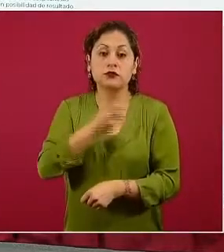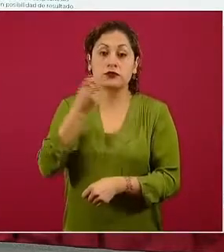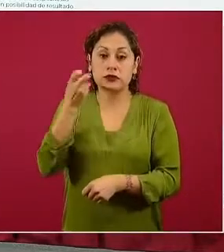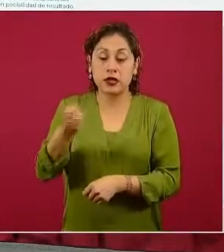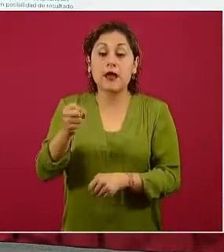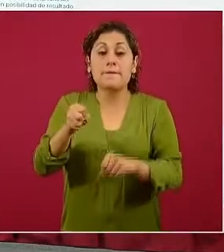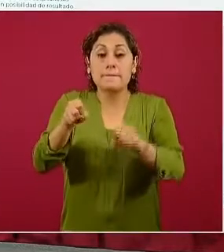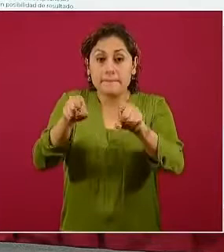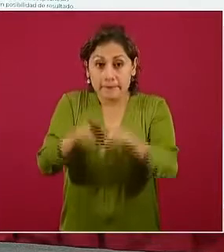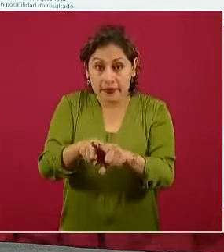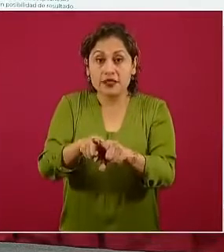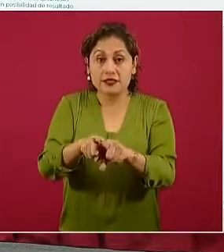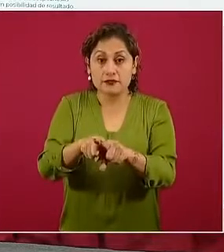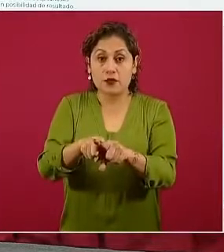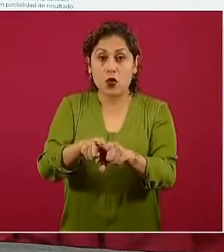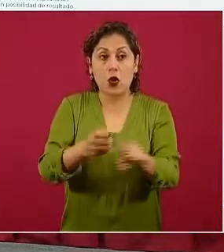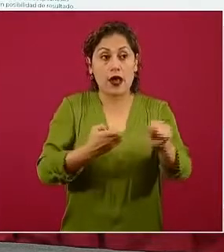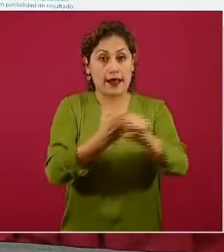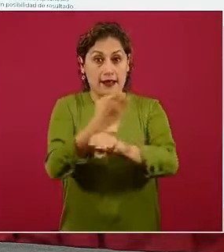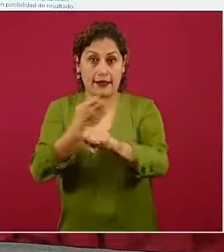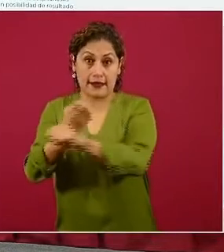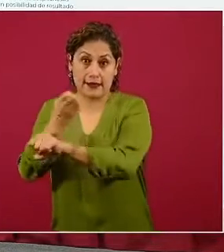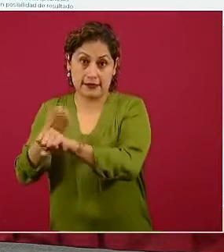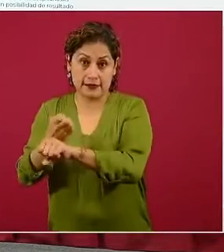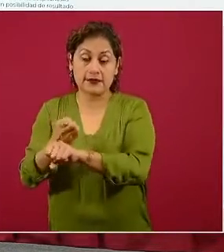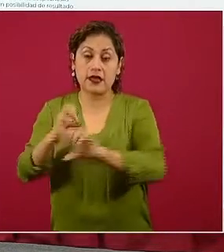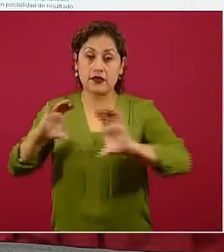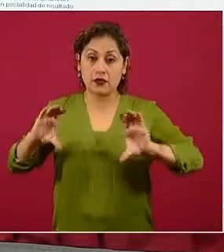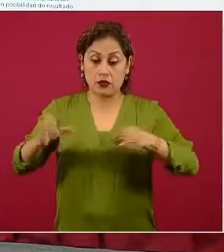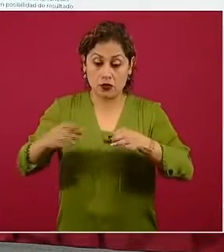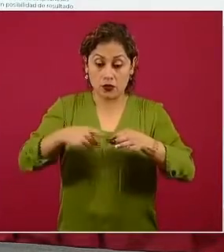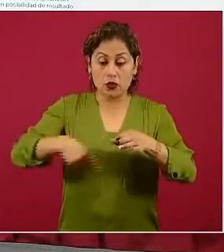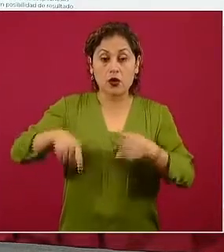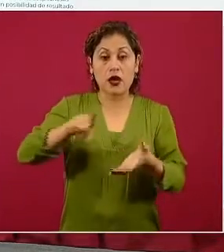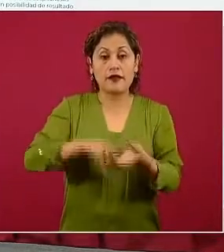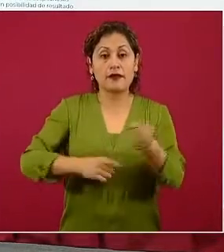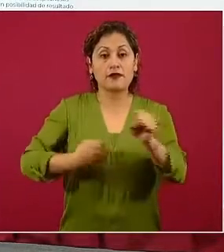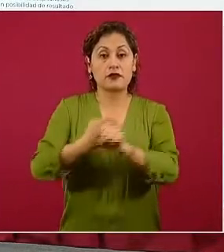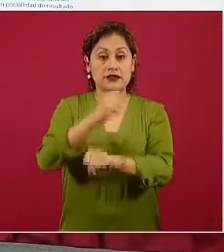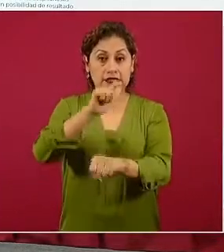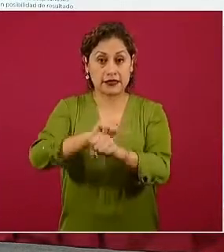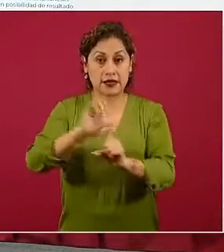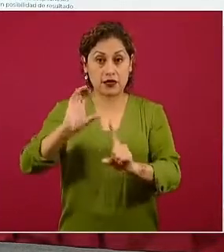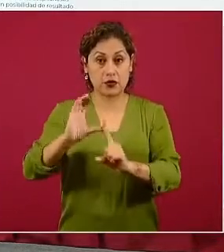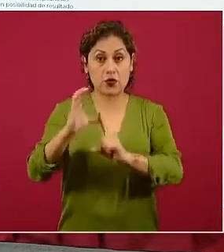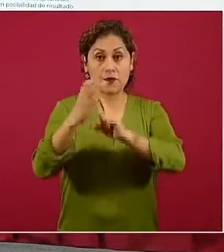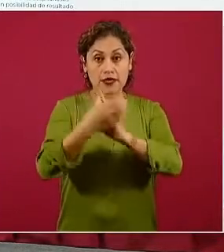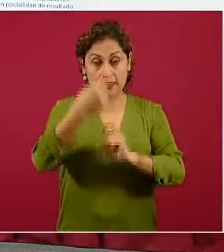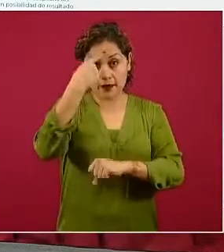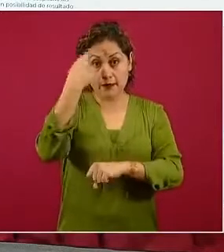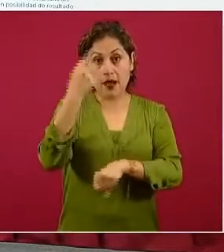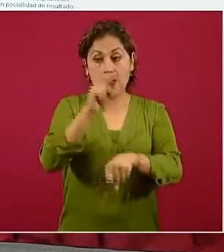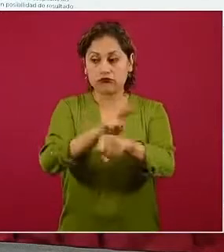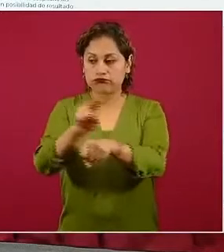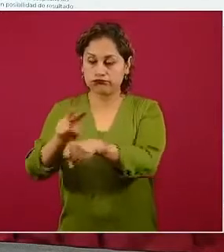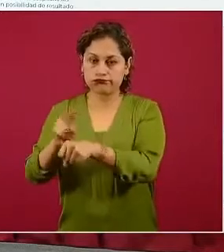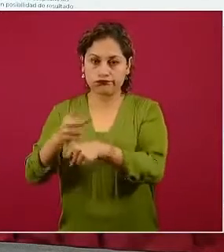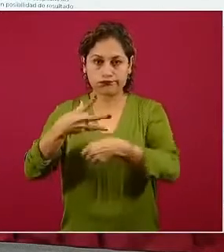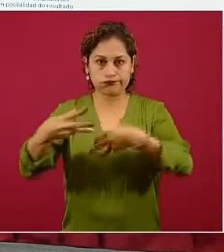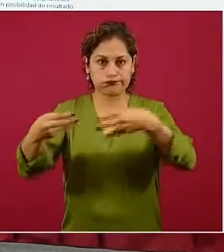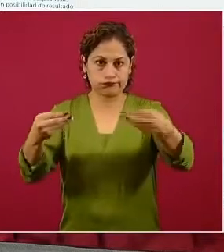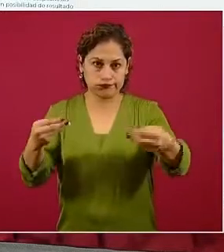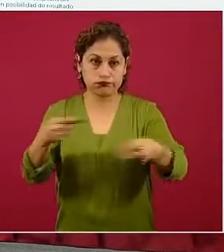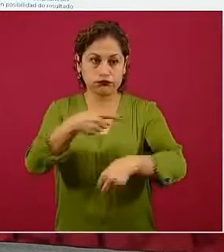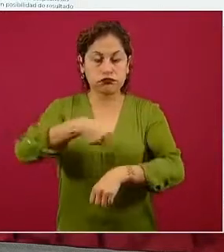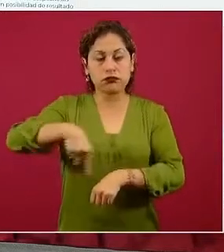mismas entidades federativas, específicamente en los comités estatales de vigilancia epidemiológica. Entonces, finalmente, en la